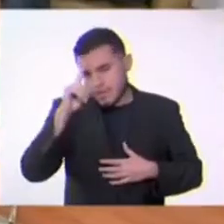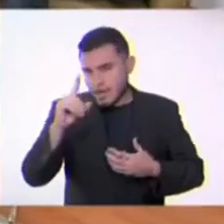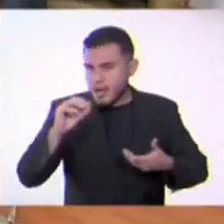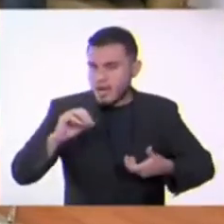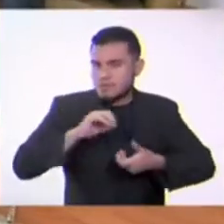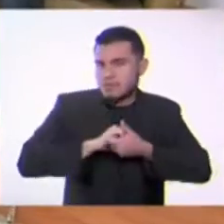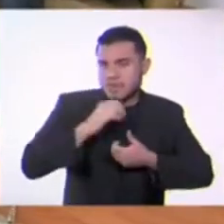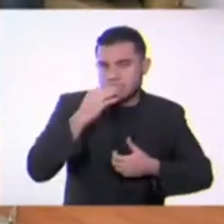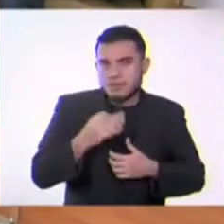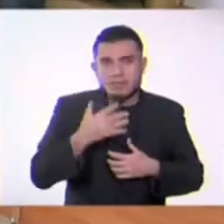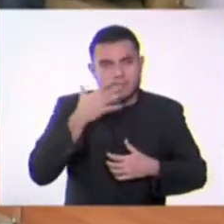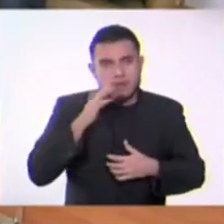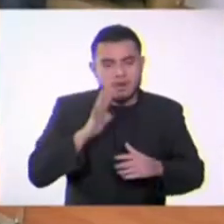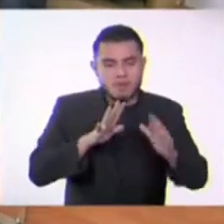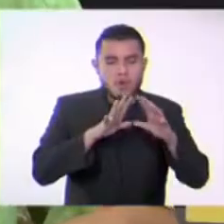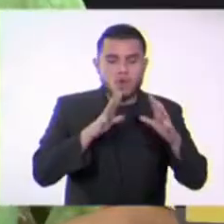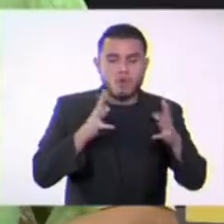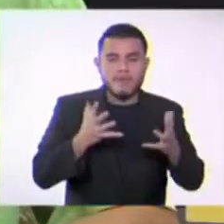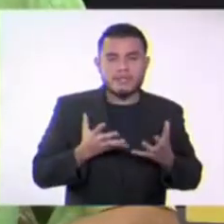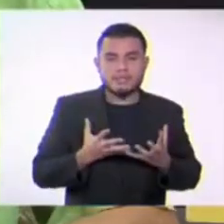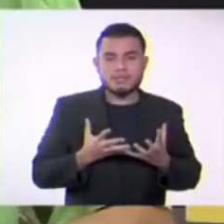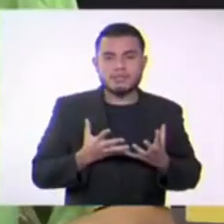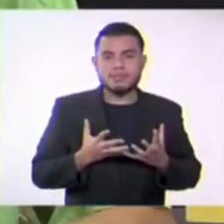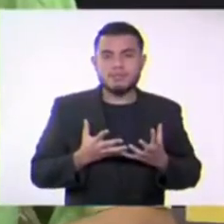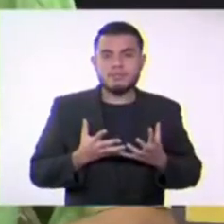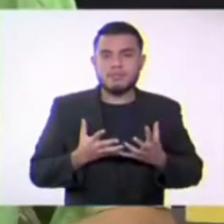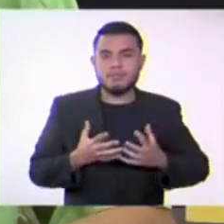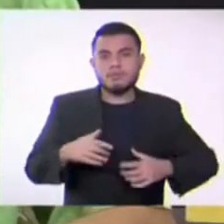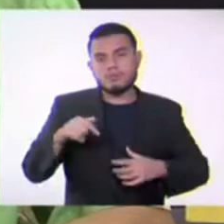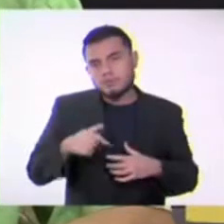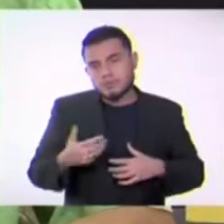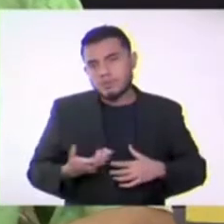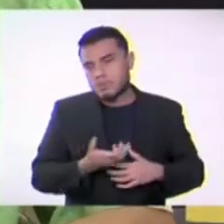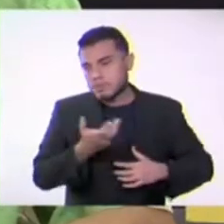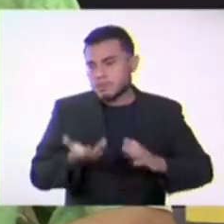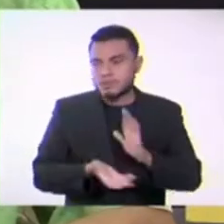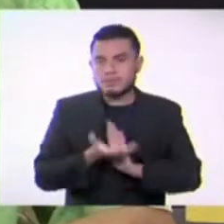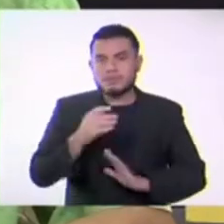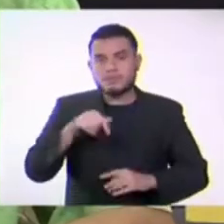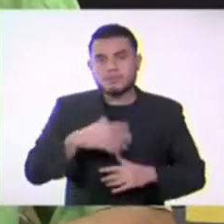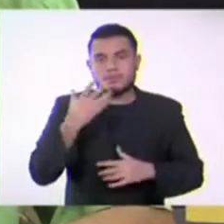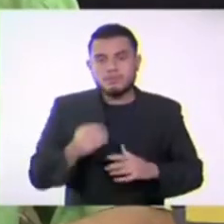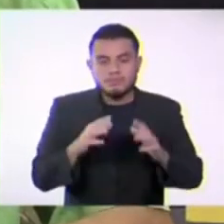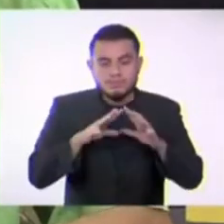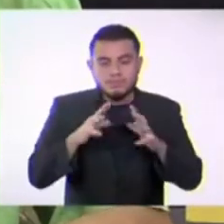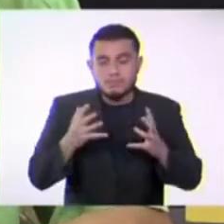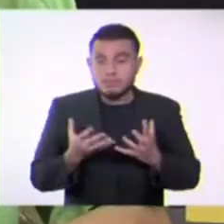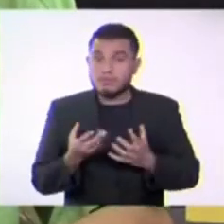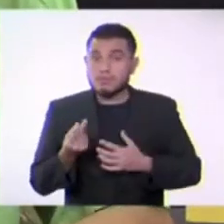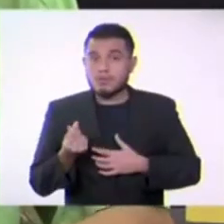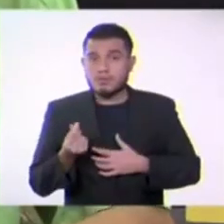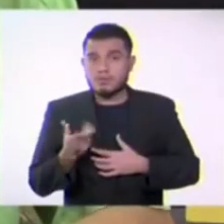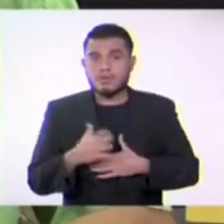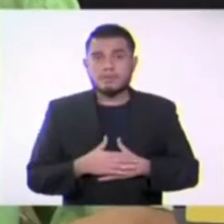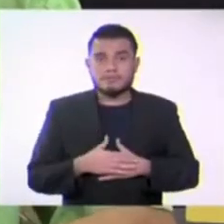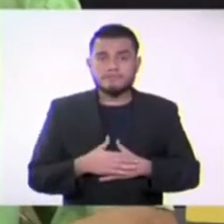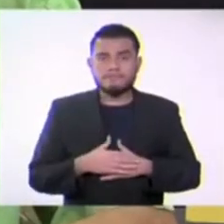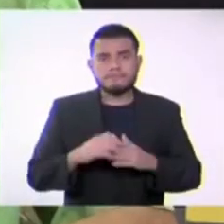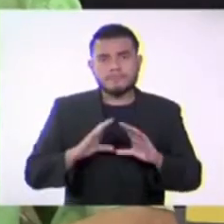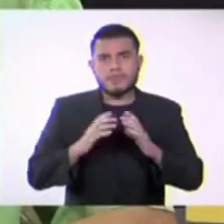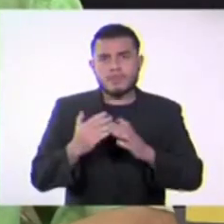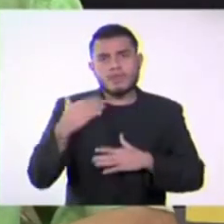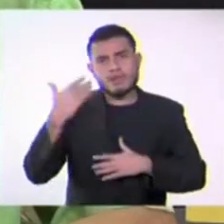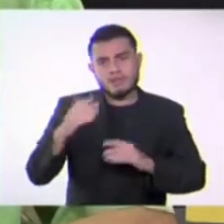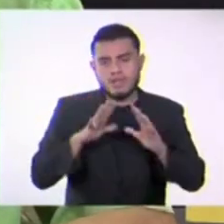Ideas asociadas como globalización. Bien. De la cual vamos a estar hablando este día, globalización económica, y en las clases posteriores hablaremos de